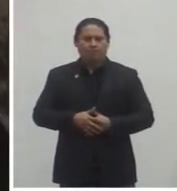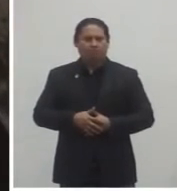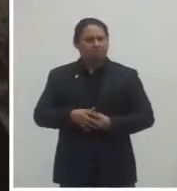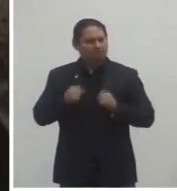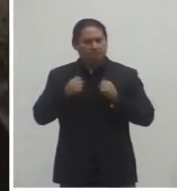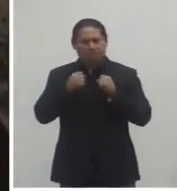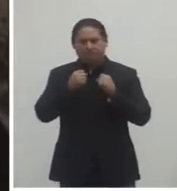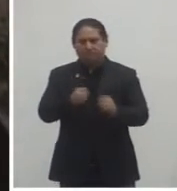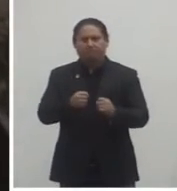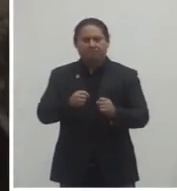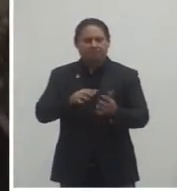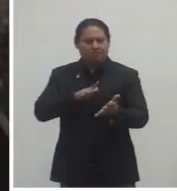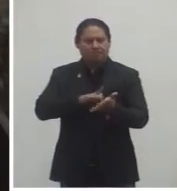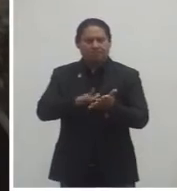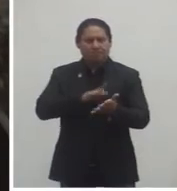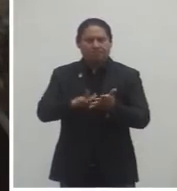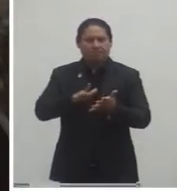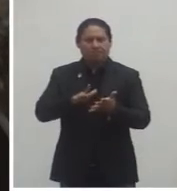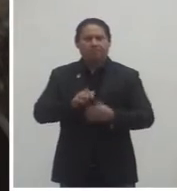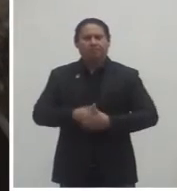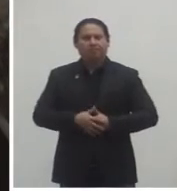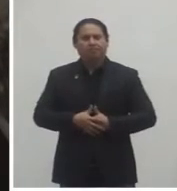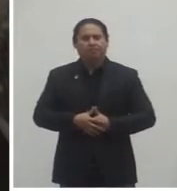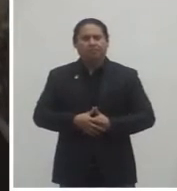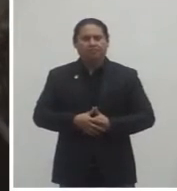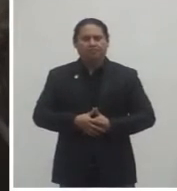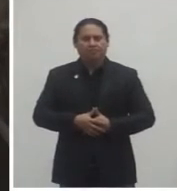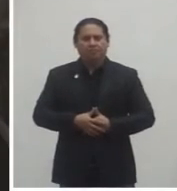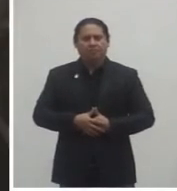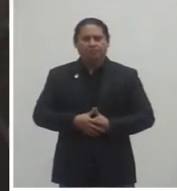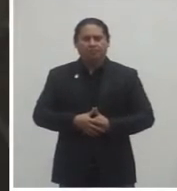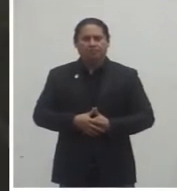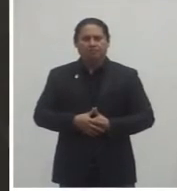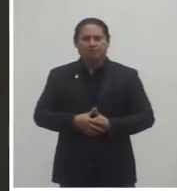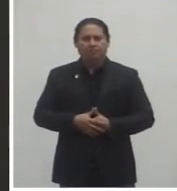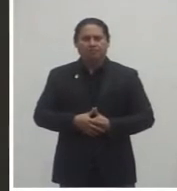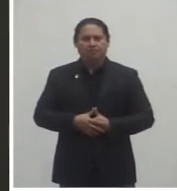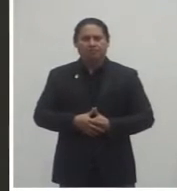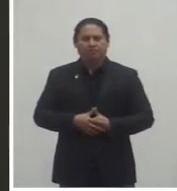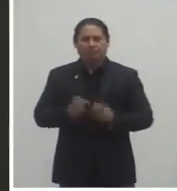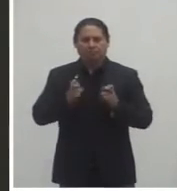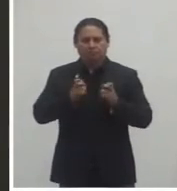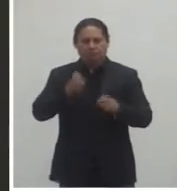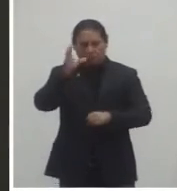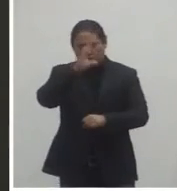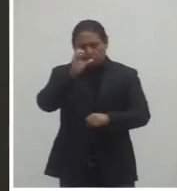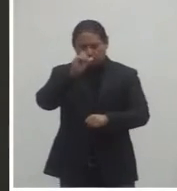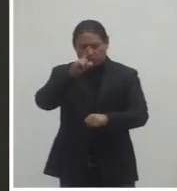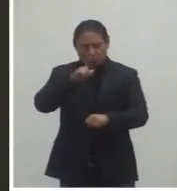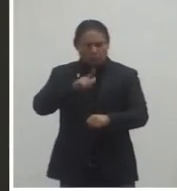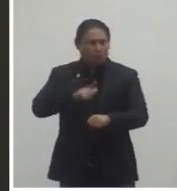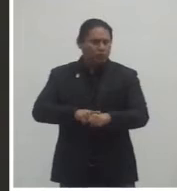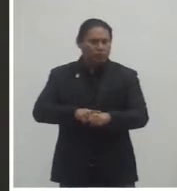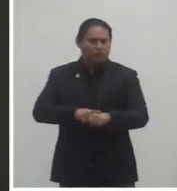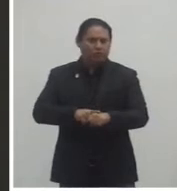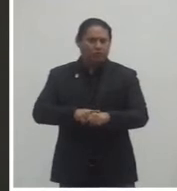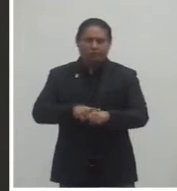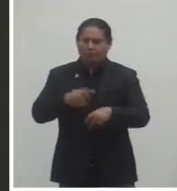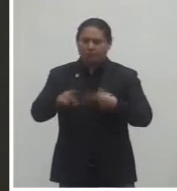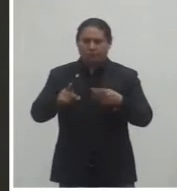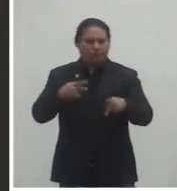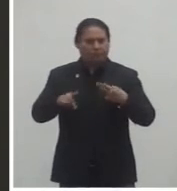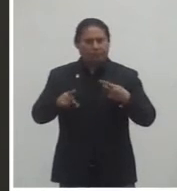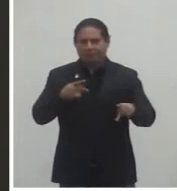dispuestos a aportar energías físicas, las recias esencias de su cultura y los talentos